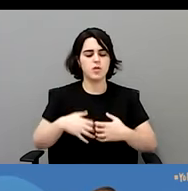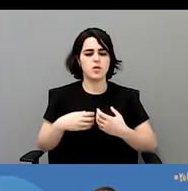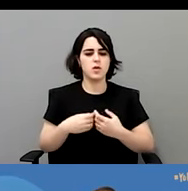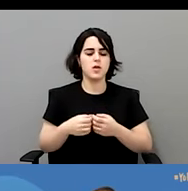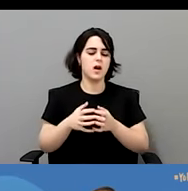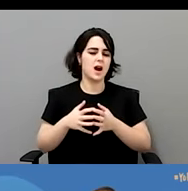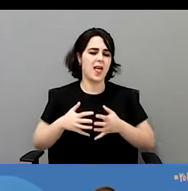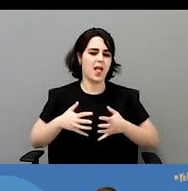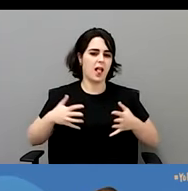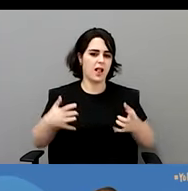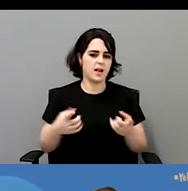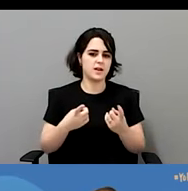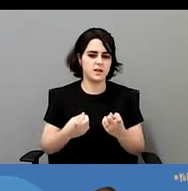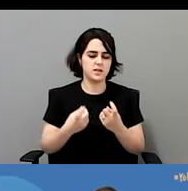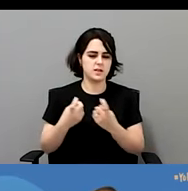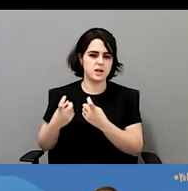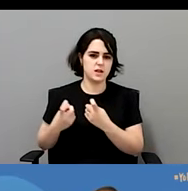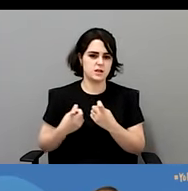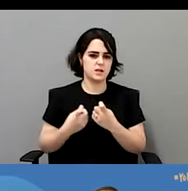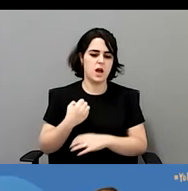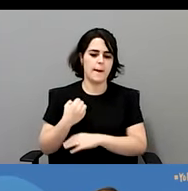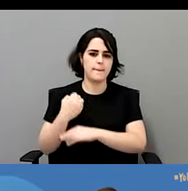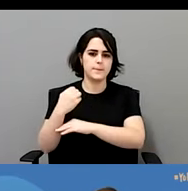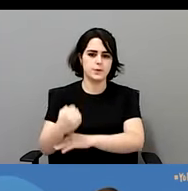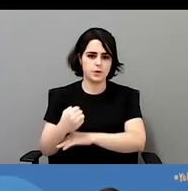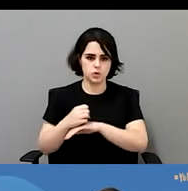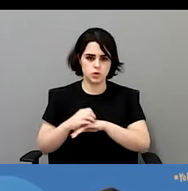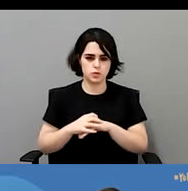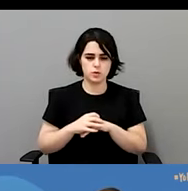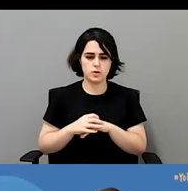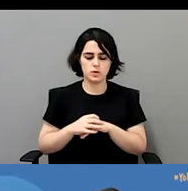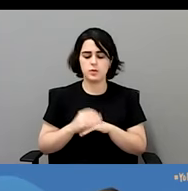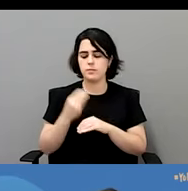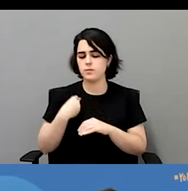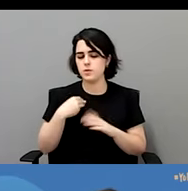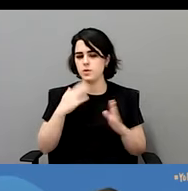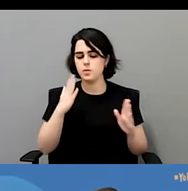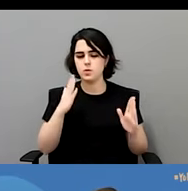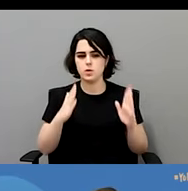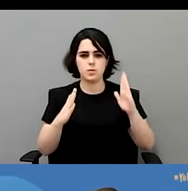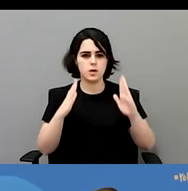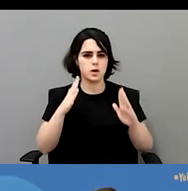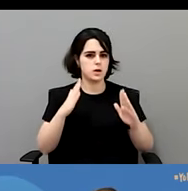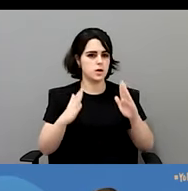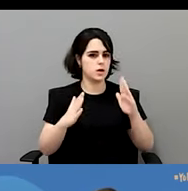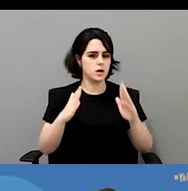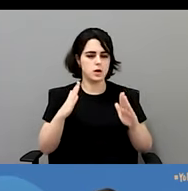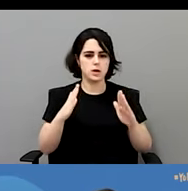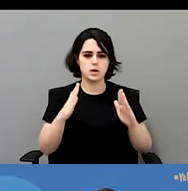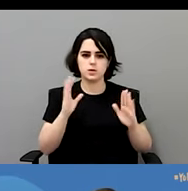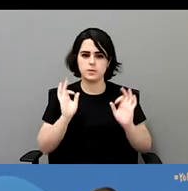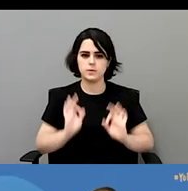grandes necesidades de apoyo. En un momento de su ponencia,